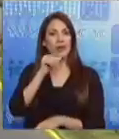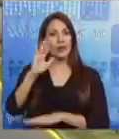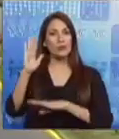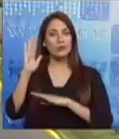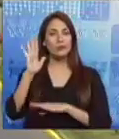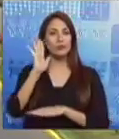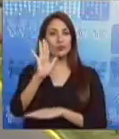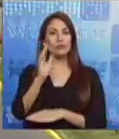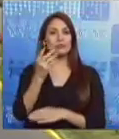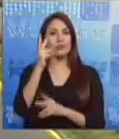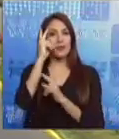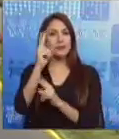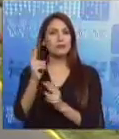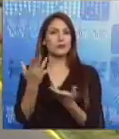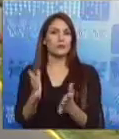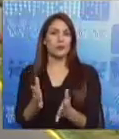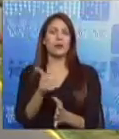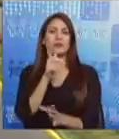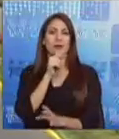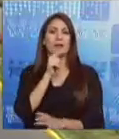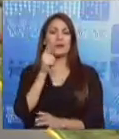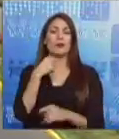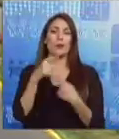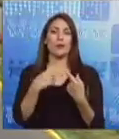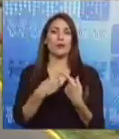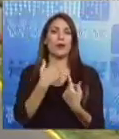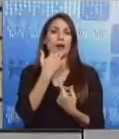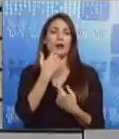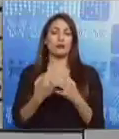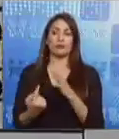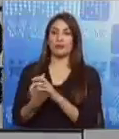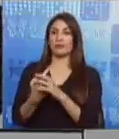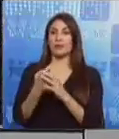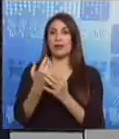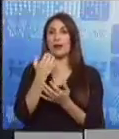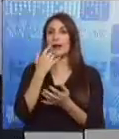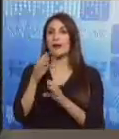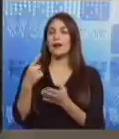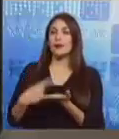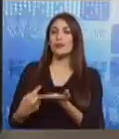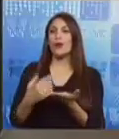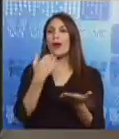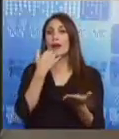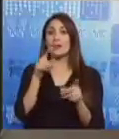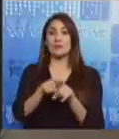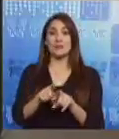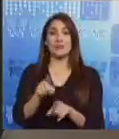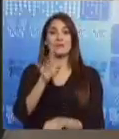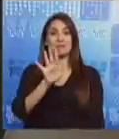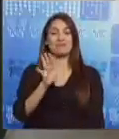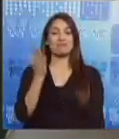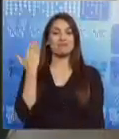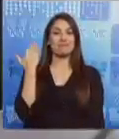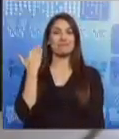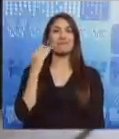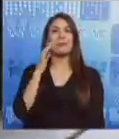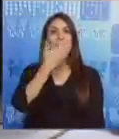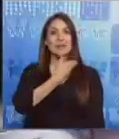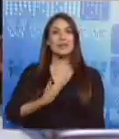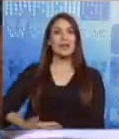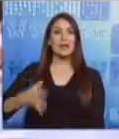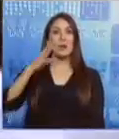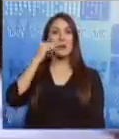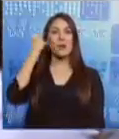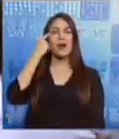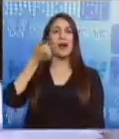compromiso, consideración y respeto con quien espera o ante cualquier evento o actividad, como lo recientemente ocurrido en una cena organizada por el presidente